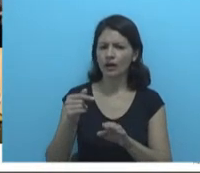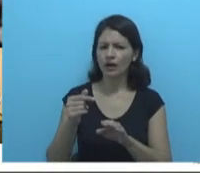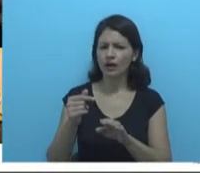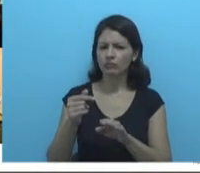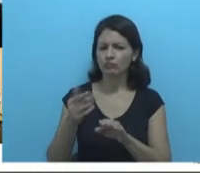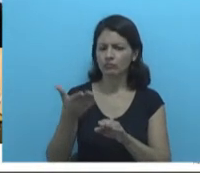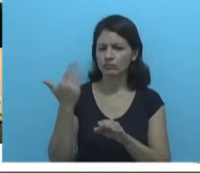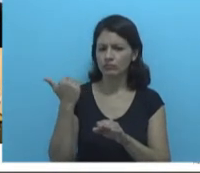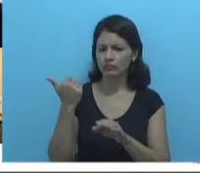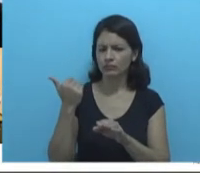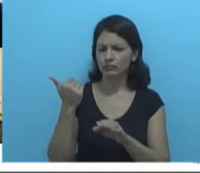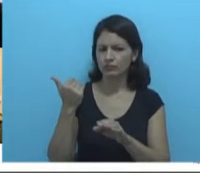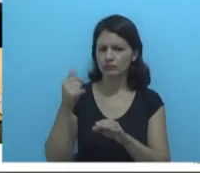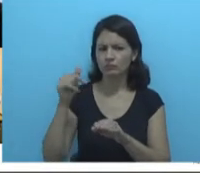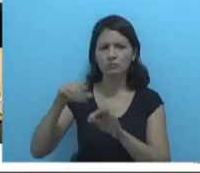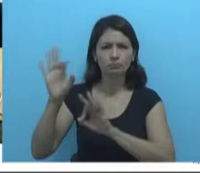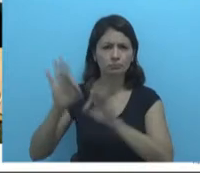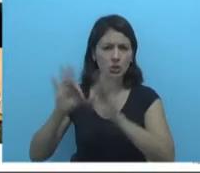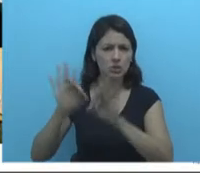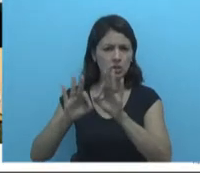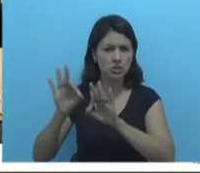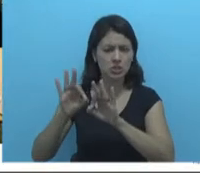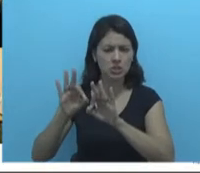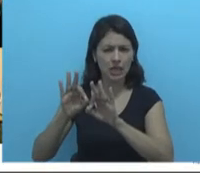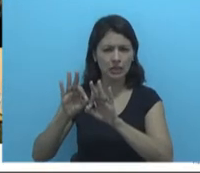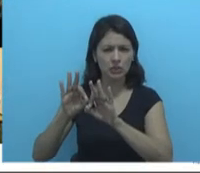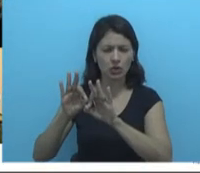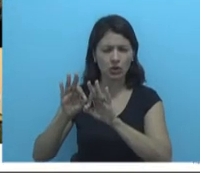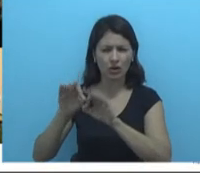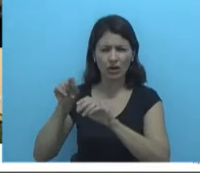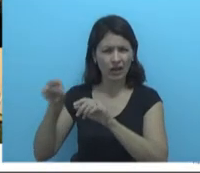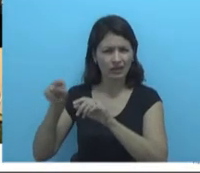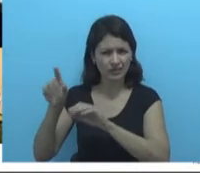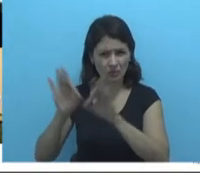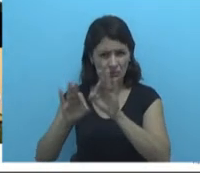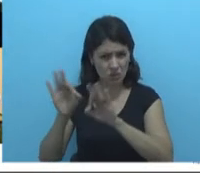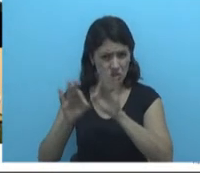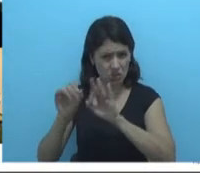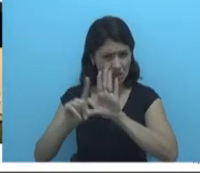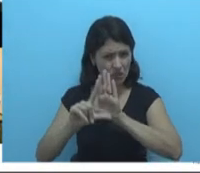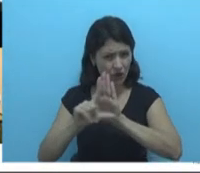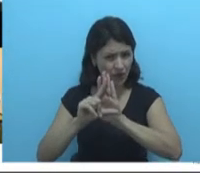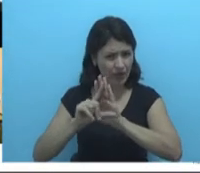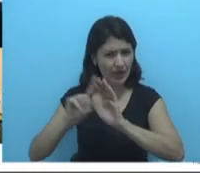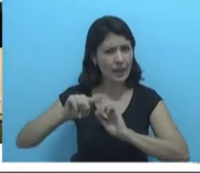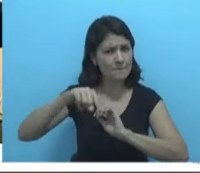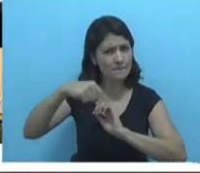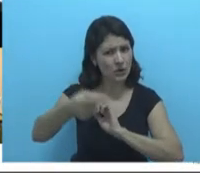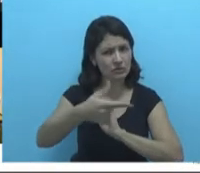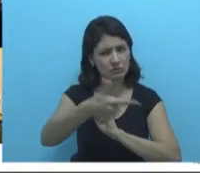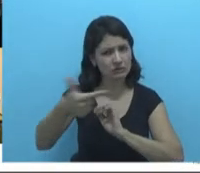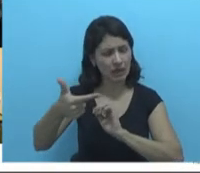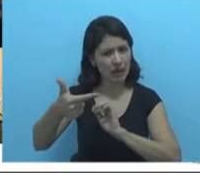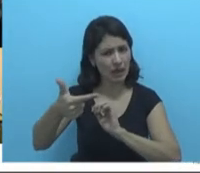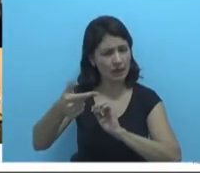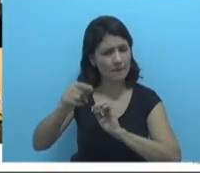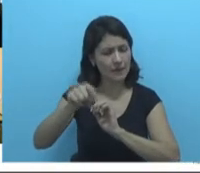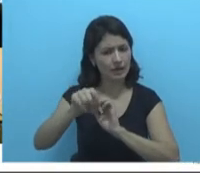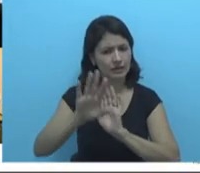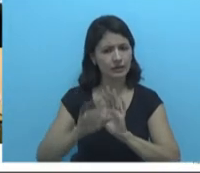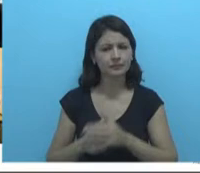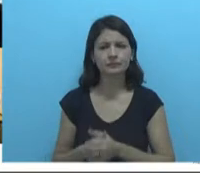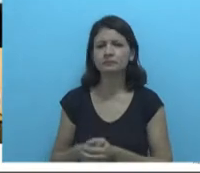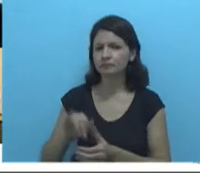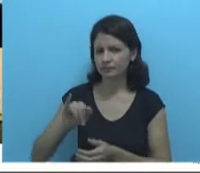P1. Sí. Eso es lo que yo tengo en parlamentaria, que fue un pedido del diputado Rubio. Eso es lo que iba a decir. Pero que quedamos en P1. Tiene razón